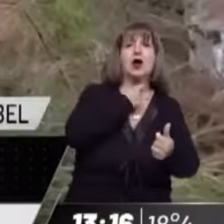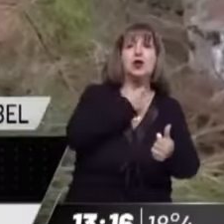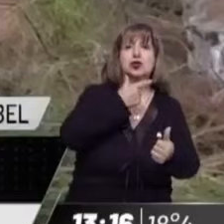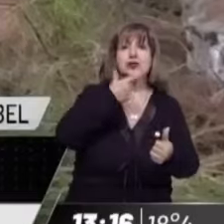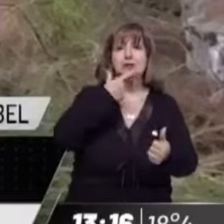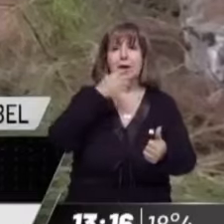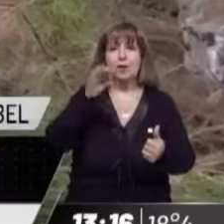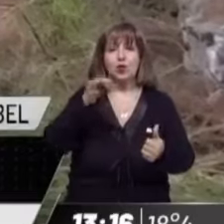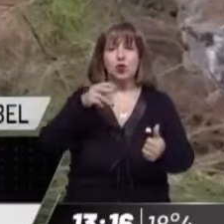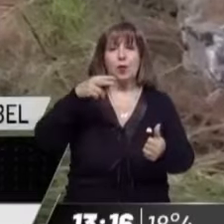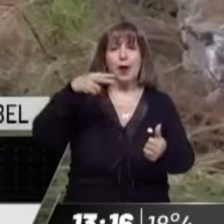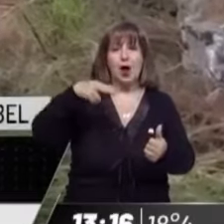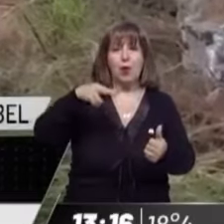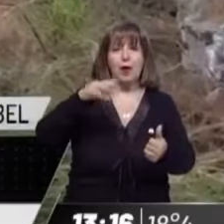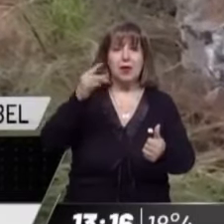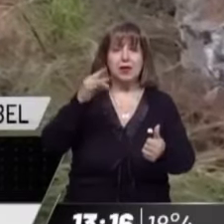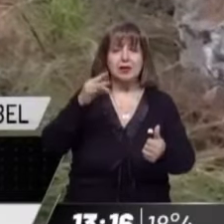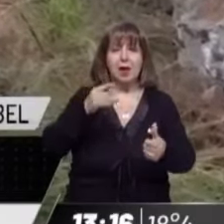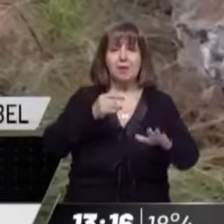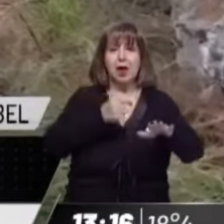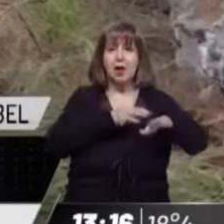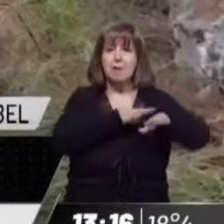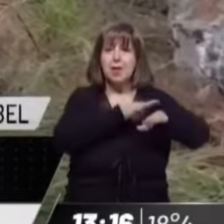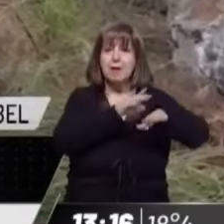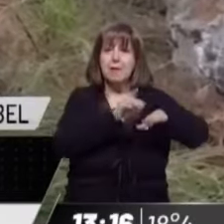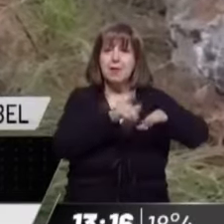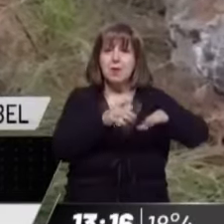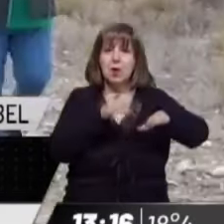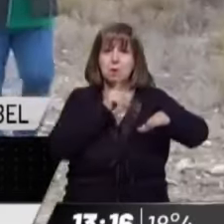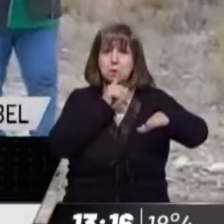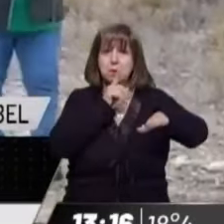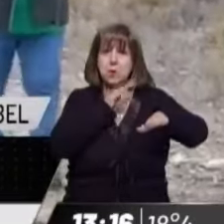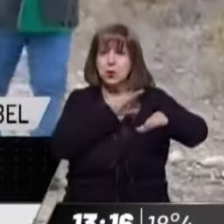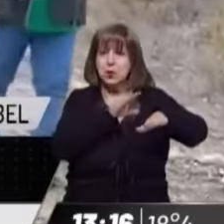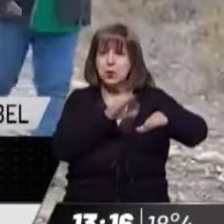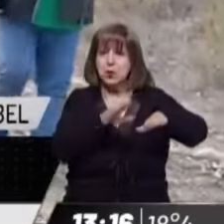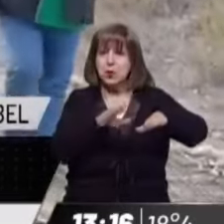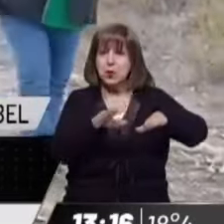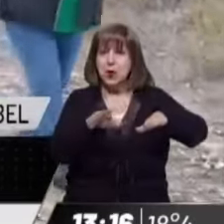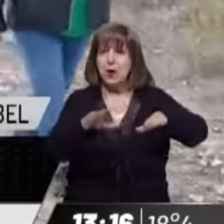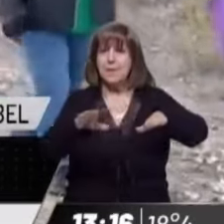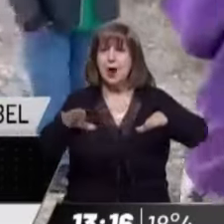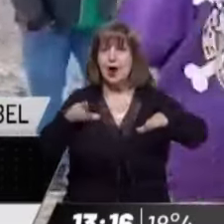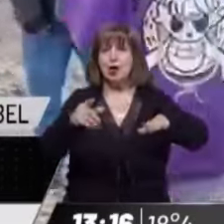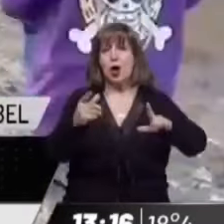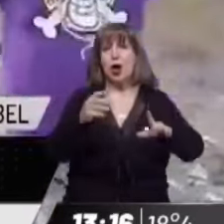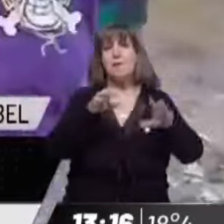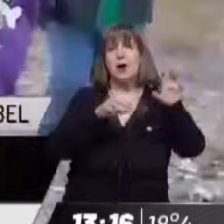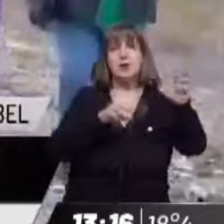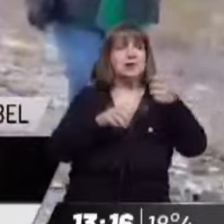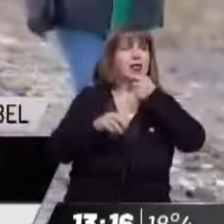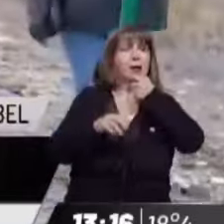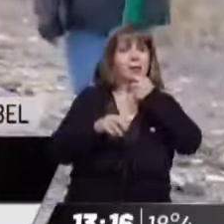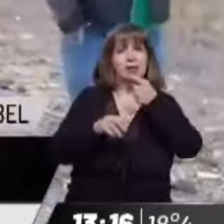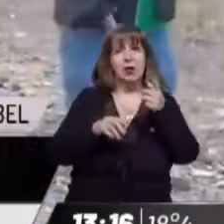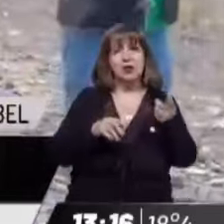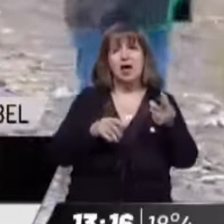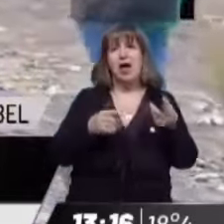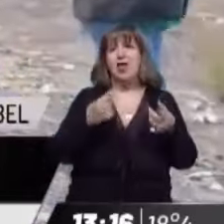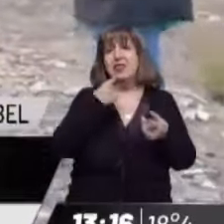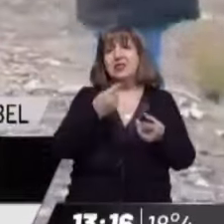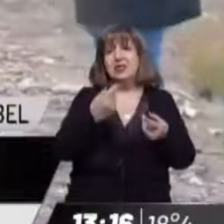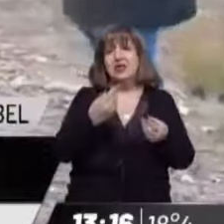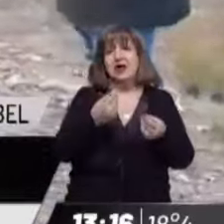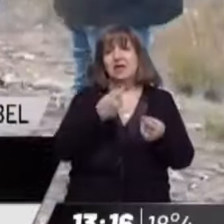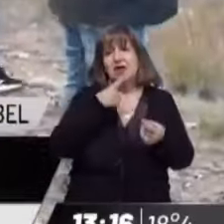diciembre, hasta enero diría que no pasa nada. Y lo que dicen los pobladores, y de hecho reconoce también el gobierno provincial, que por acá es arena nada más